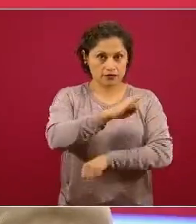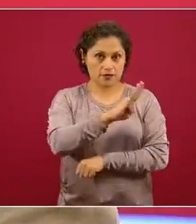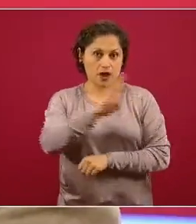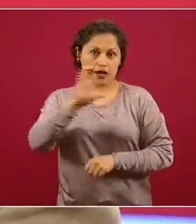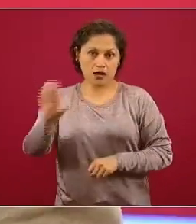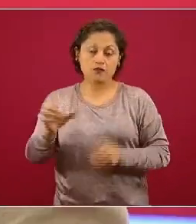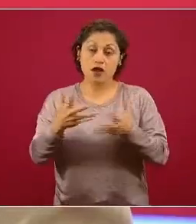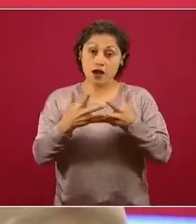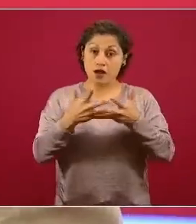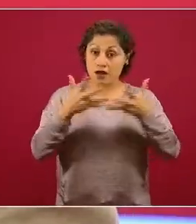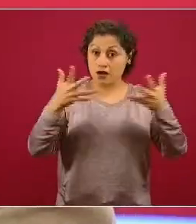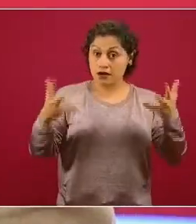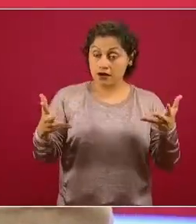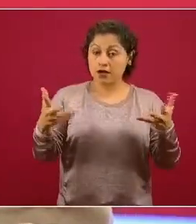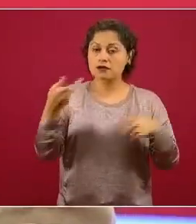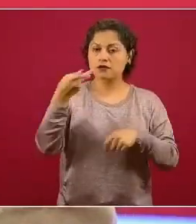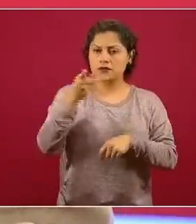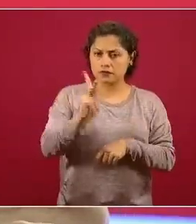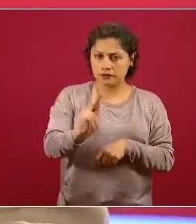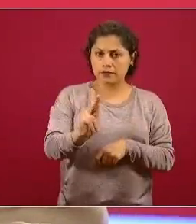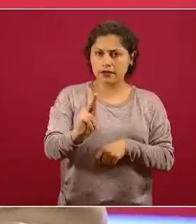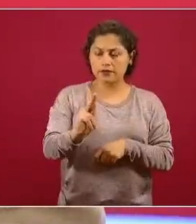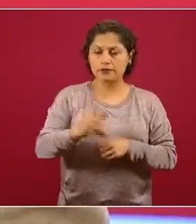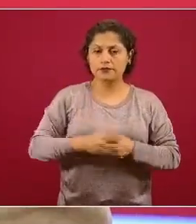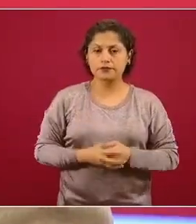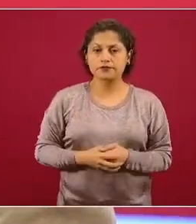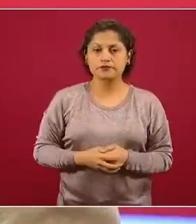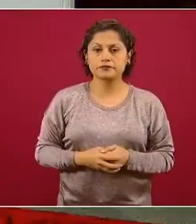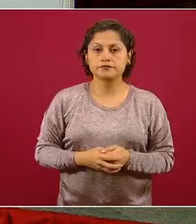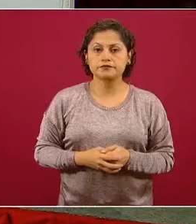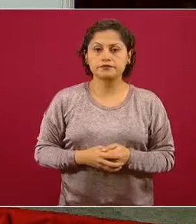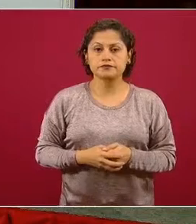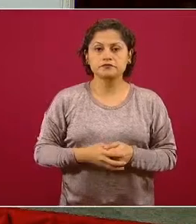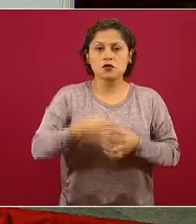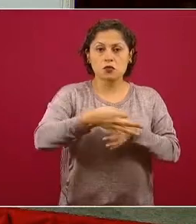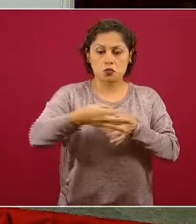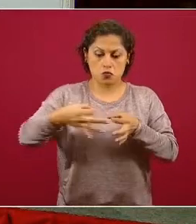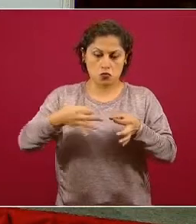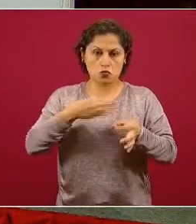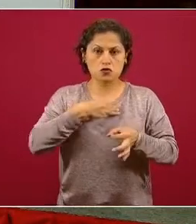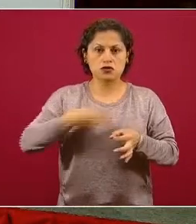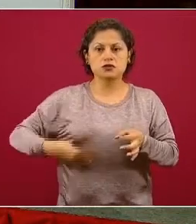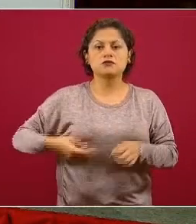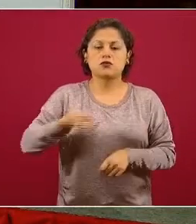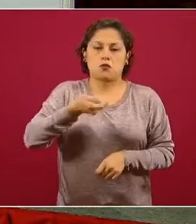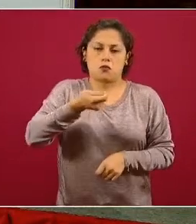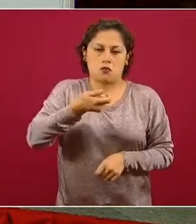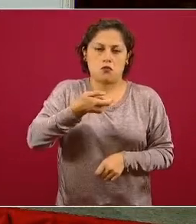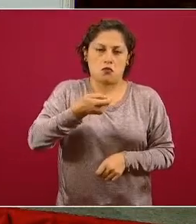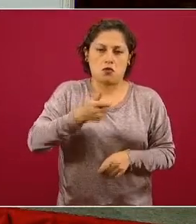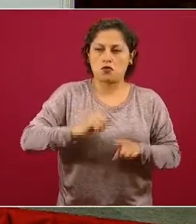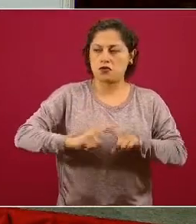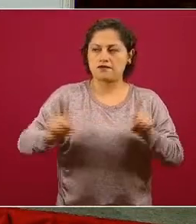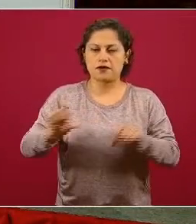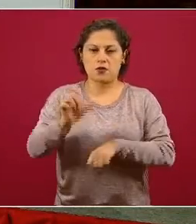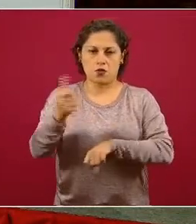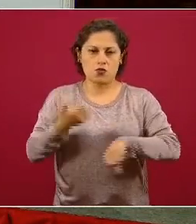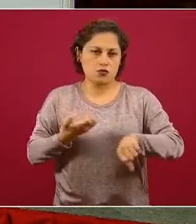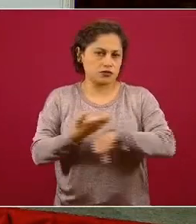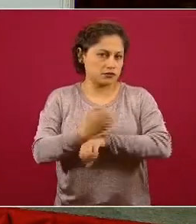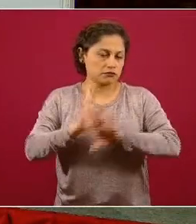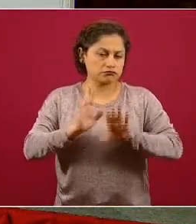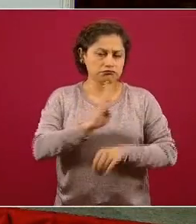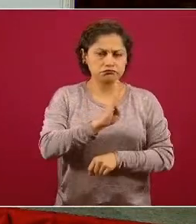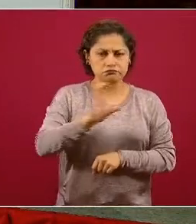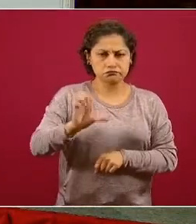extenso, pero que está organizado en pocos municipios comparativamente con otras entidades